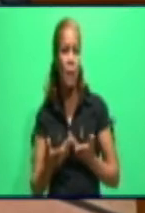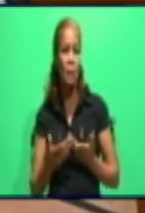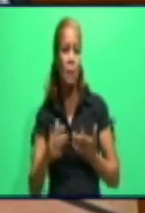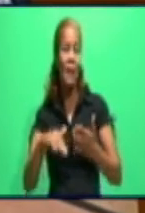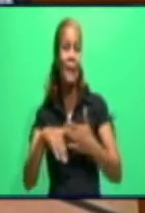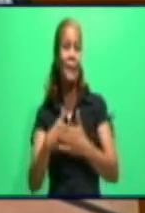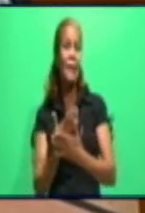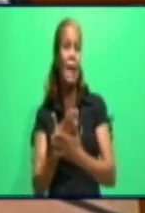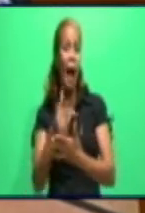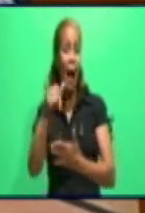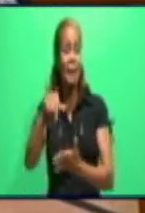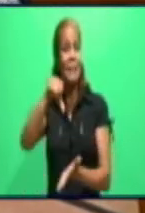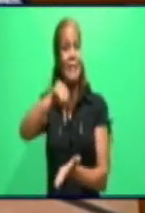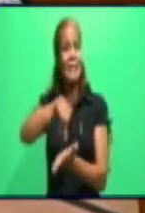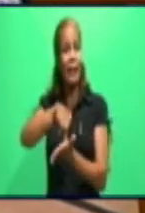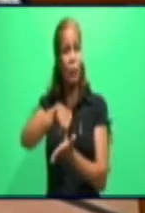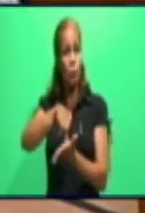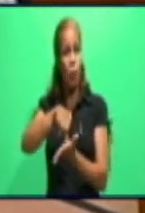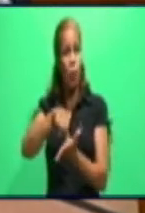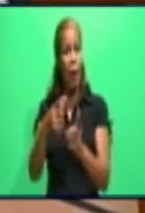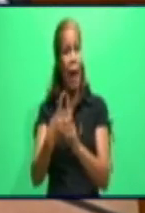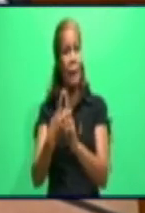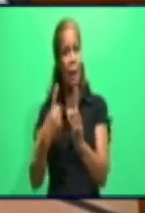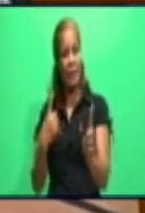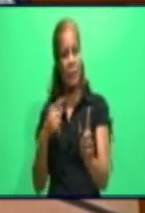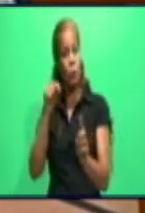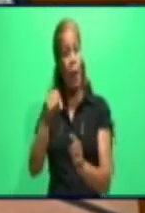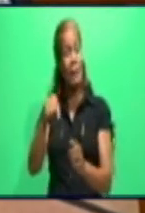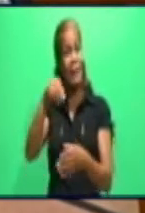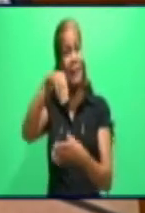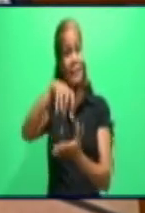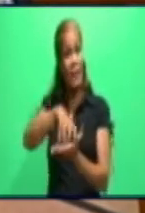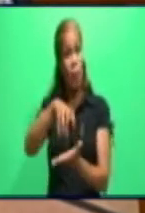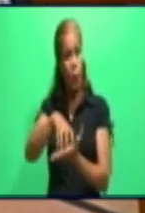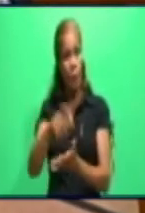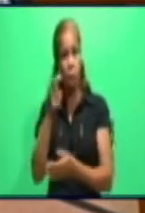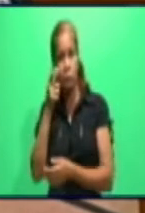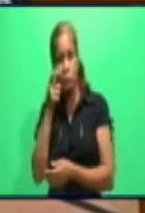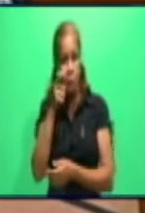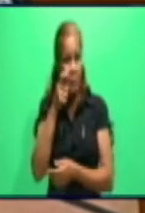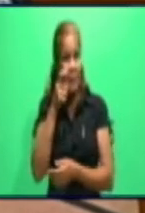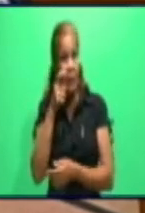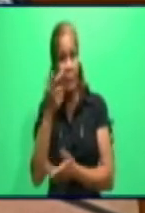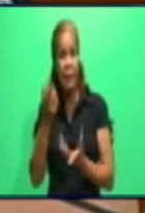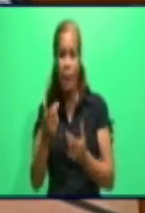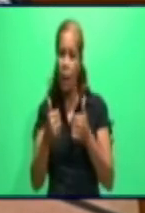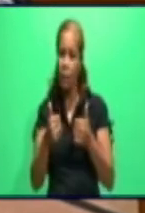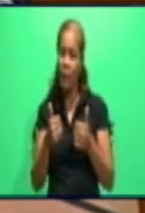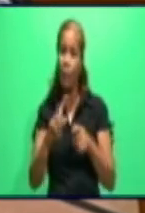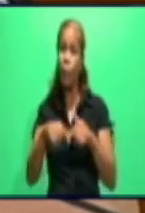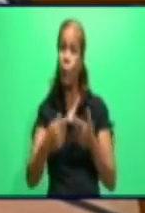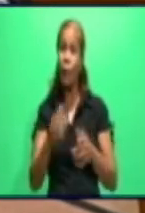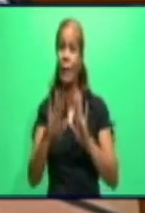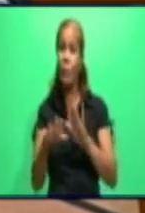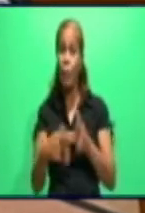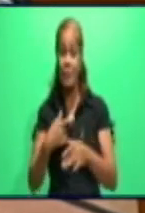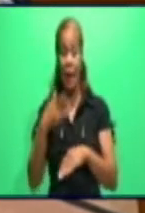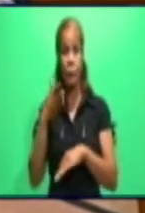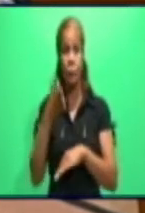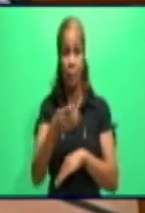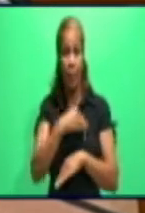y no llegar a estar grave llegar hasta el crítico fallecer o contaminar mi familia